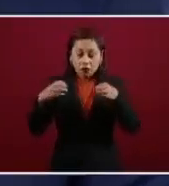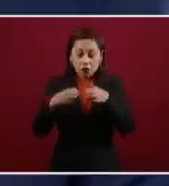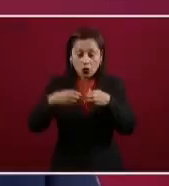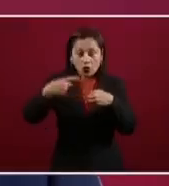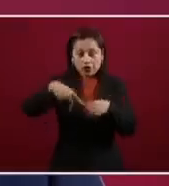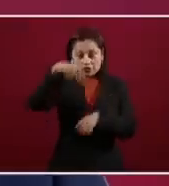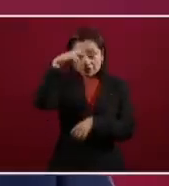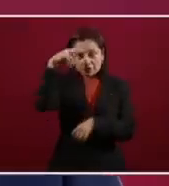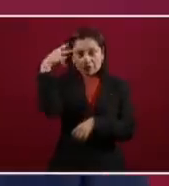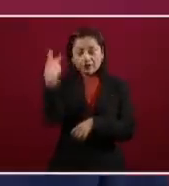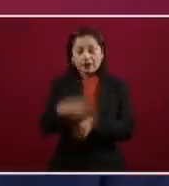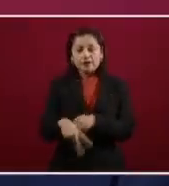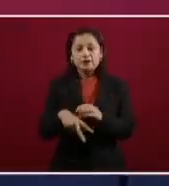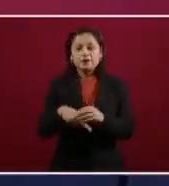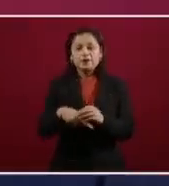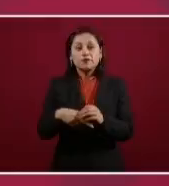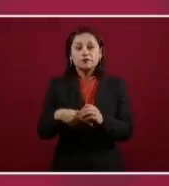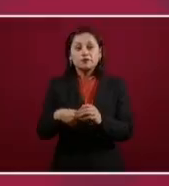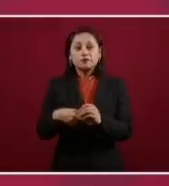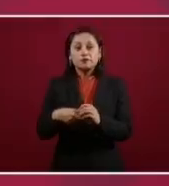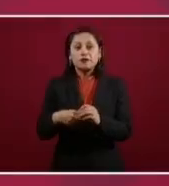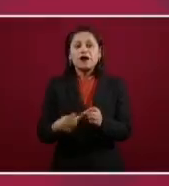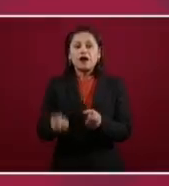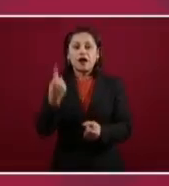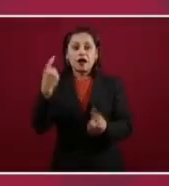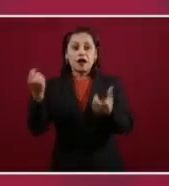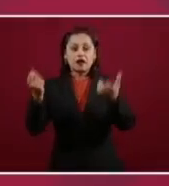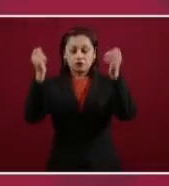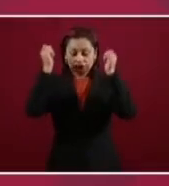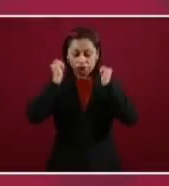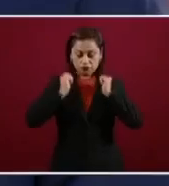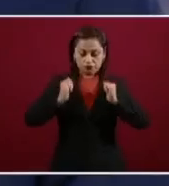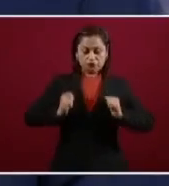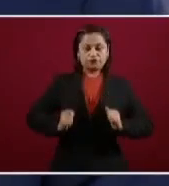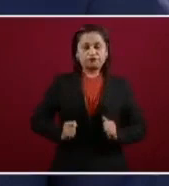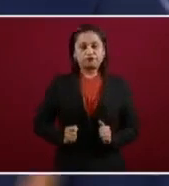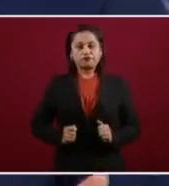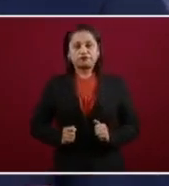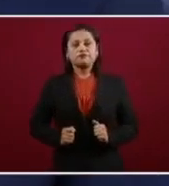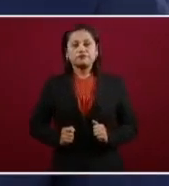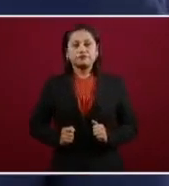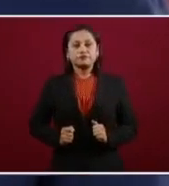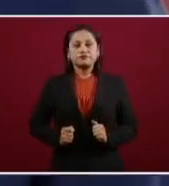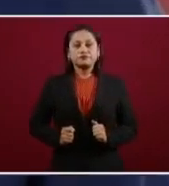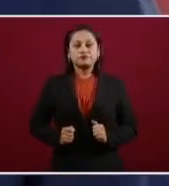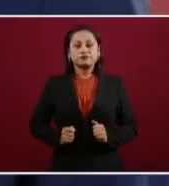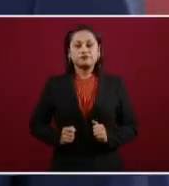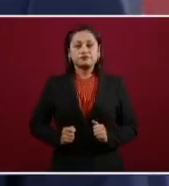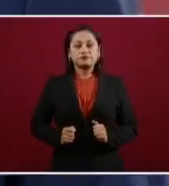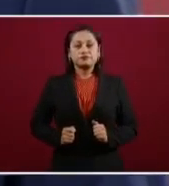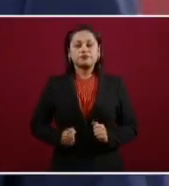me acuerdo que se pusieron hasta camisetas uno de los candidatos